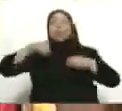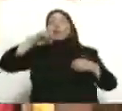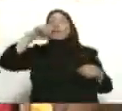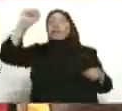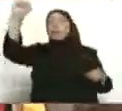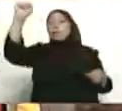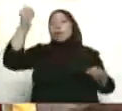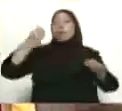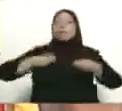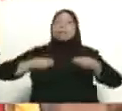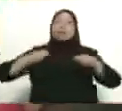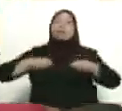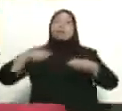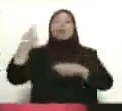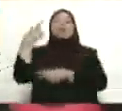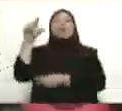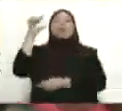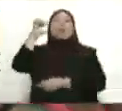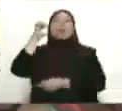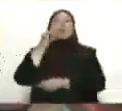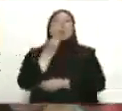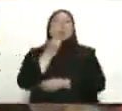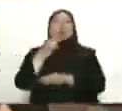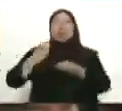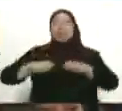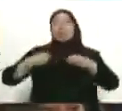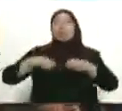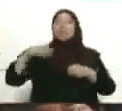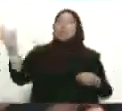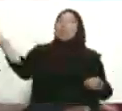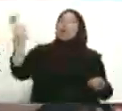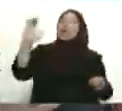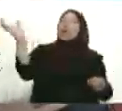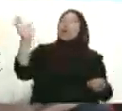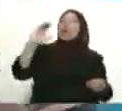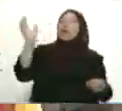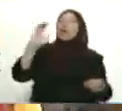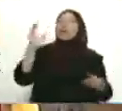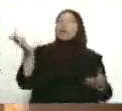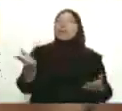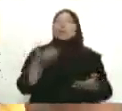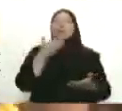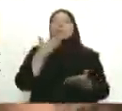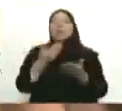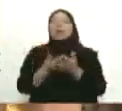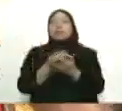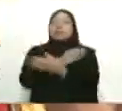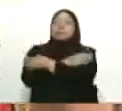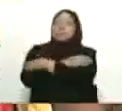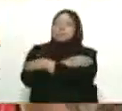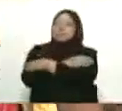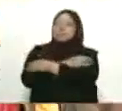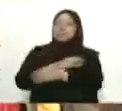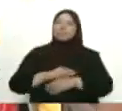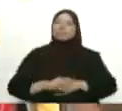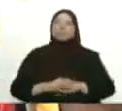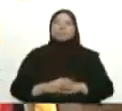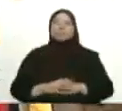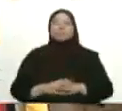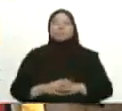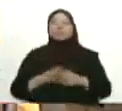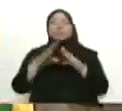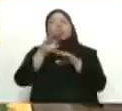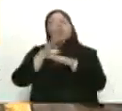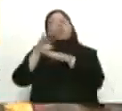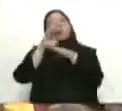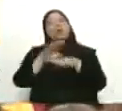que viva la parroquia sucre que viva Caracas un abrazo grande para ustedes